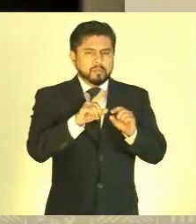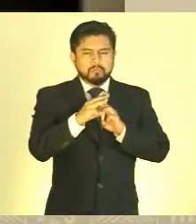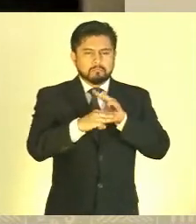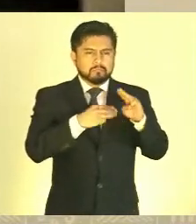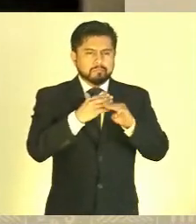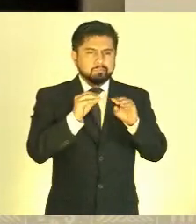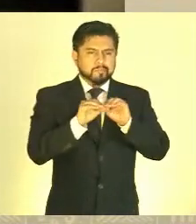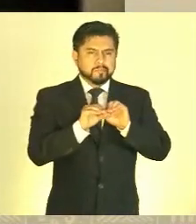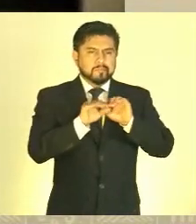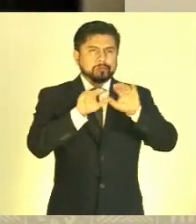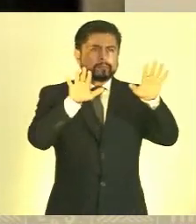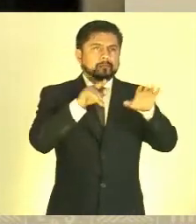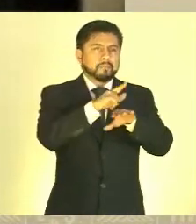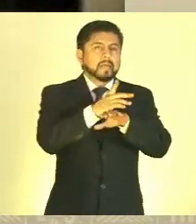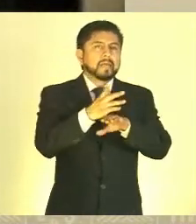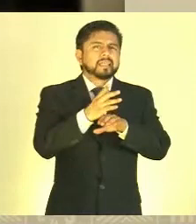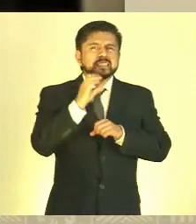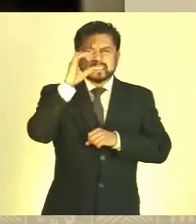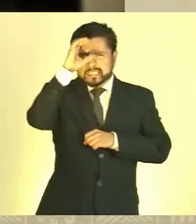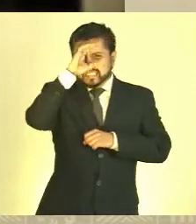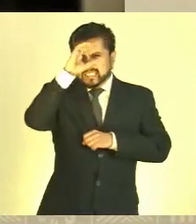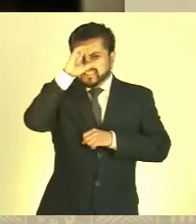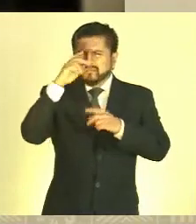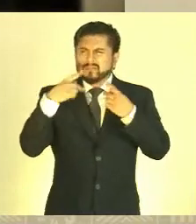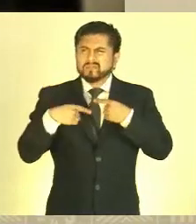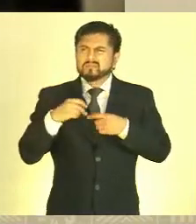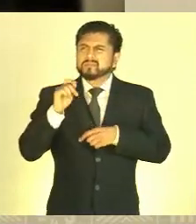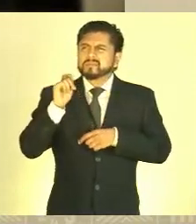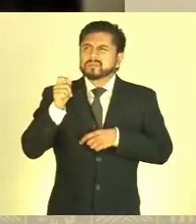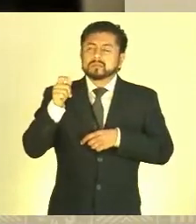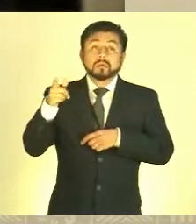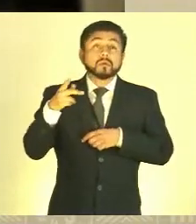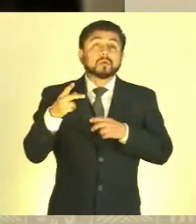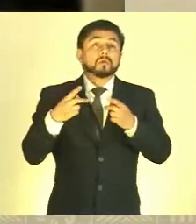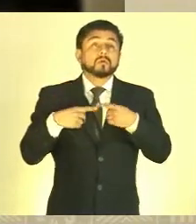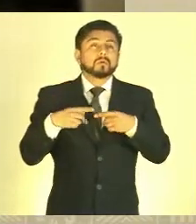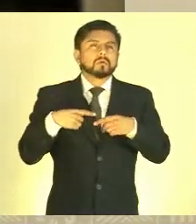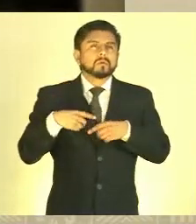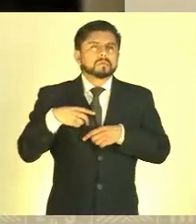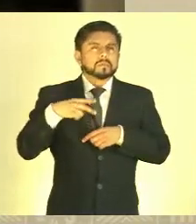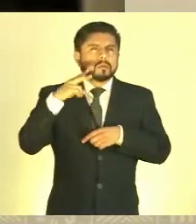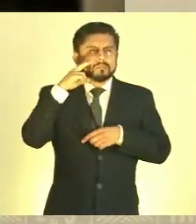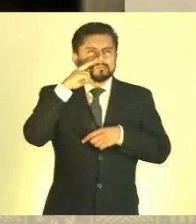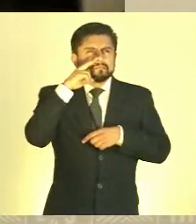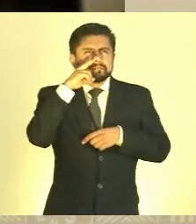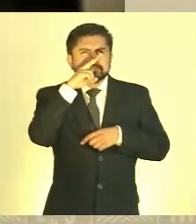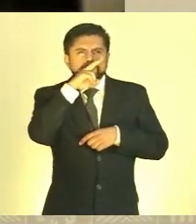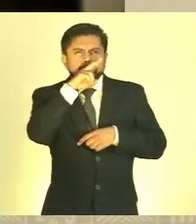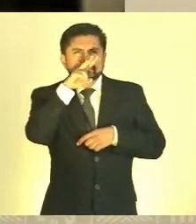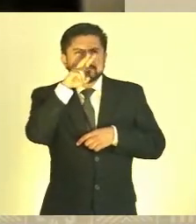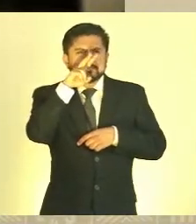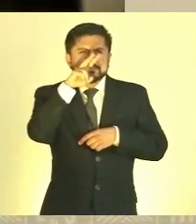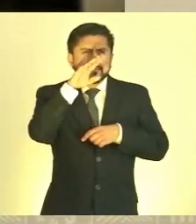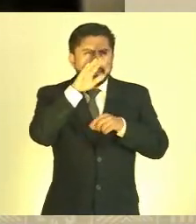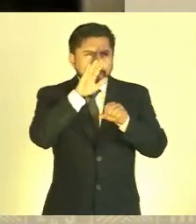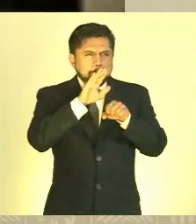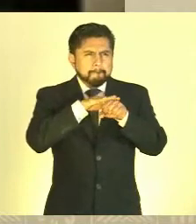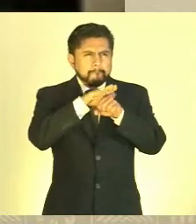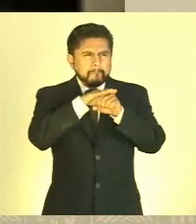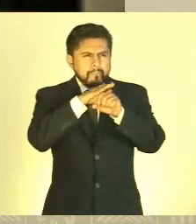el científico es un visionario, ¿no? Es un visionario que ve cosas que normalmente no vemos,